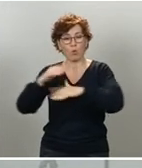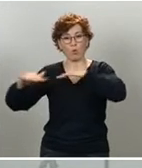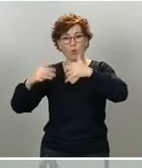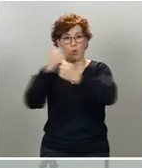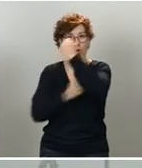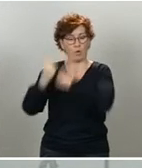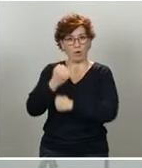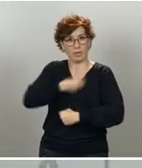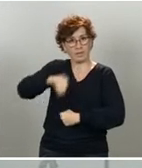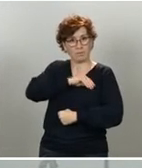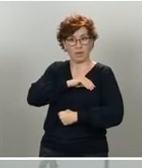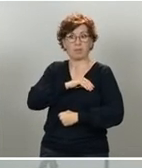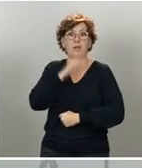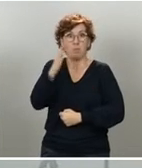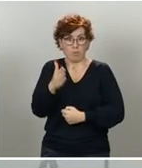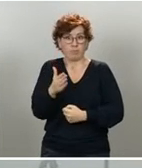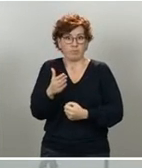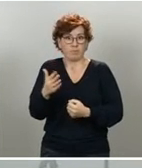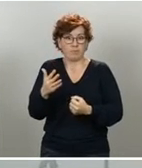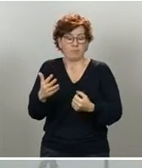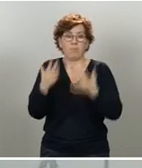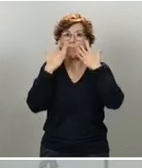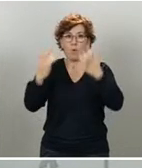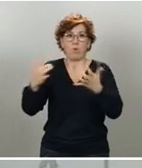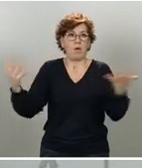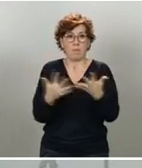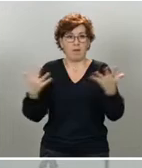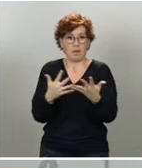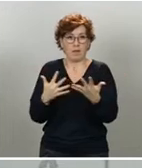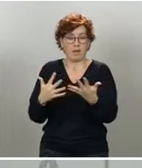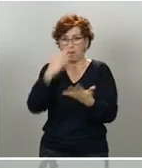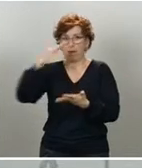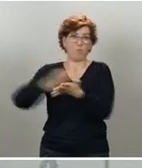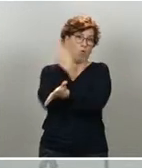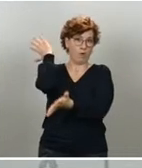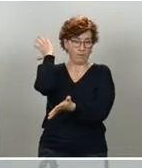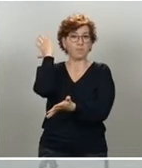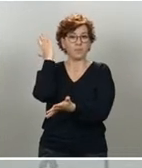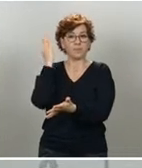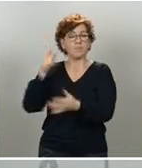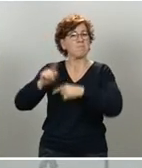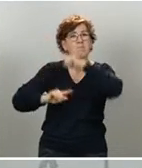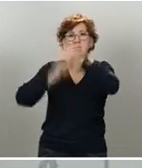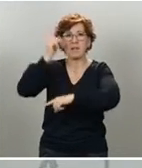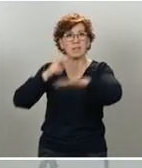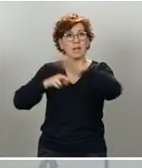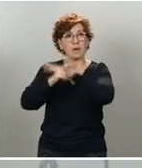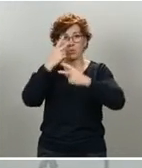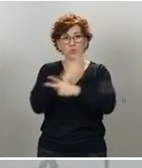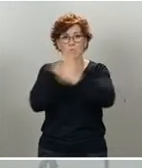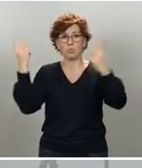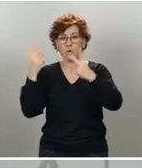país ante la emergencia que nos arrollaba. Supone, con seguridad, la mayor movilización de recursos públicos de nuestra historia